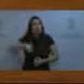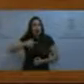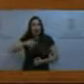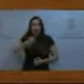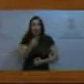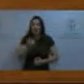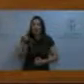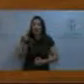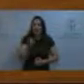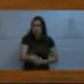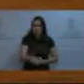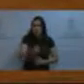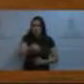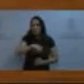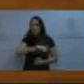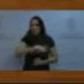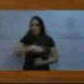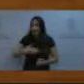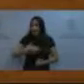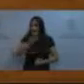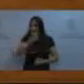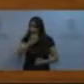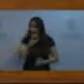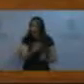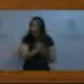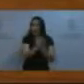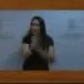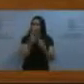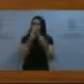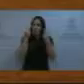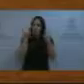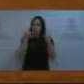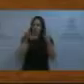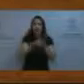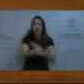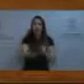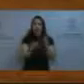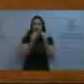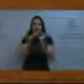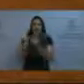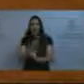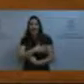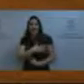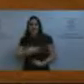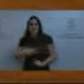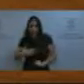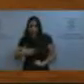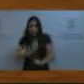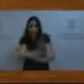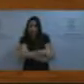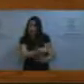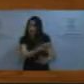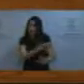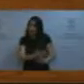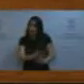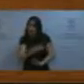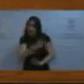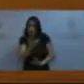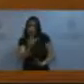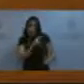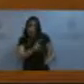queremos en el ERA un servicio público y bien gestionado, lo que no ha sucedido, como todos estamos pudiendo